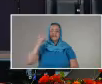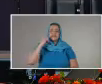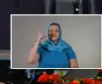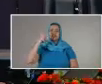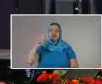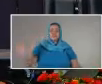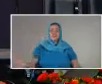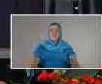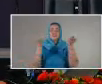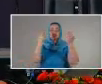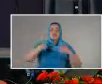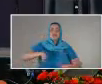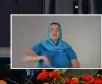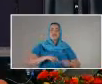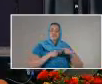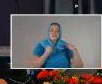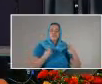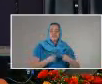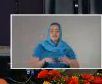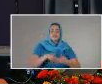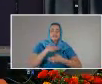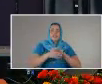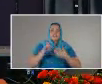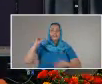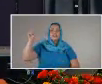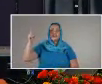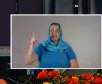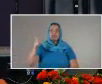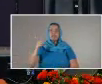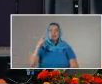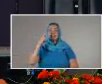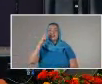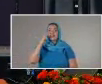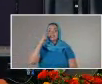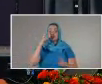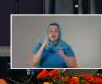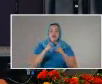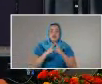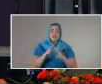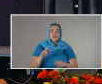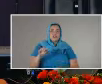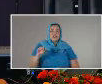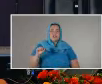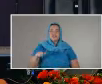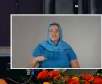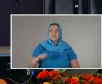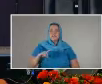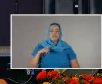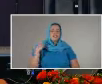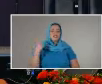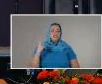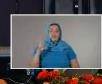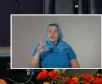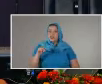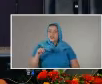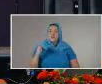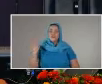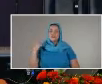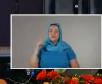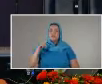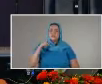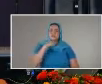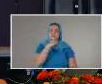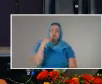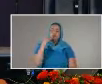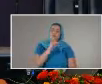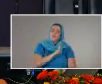nuestro corazón ante ti, Padre. Reconociendo que si no fuese por tu bondad y por tu misericordia, ya hubiésemos